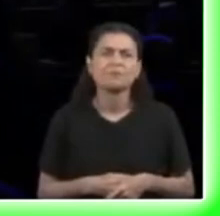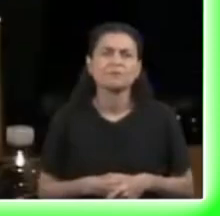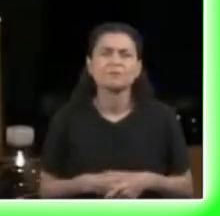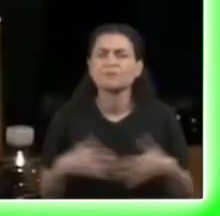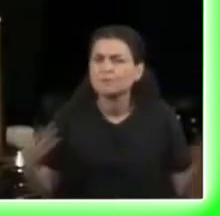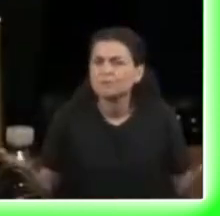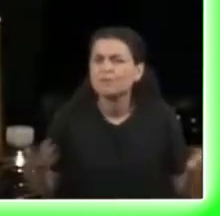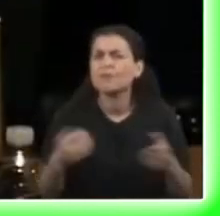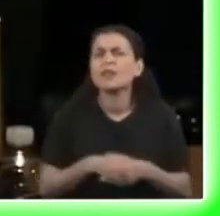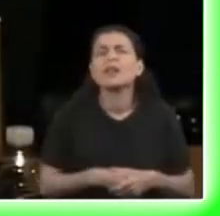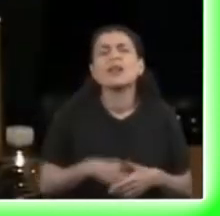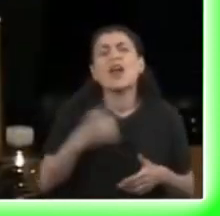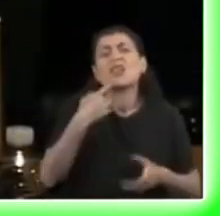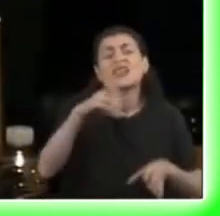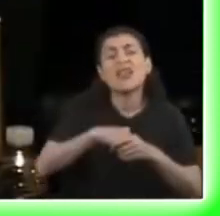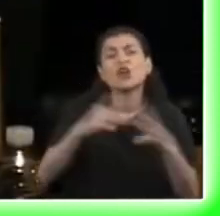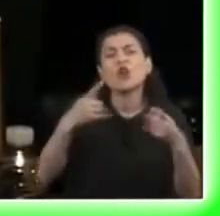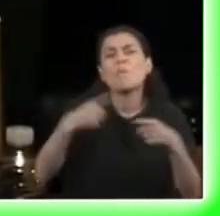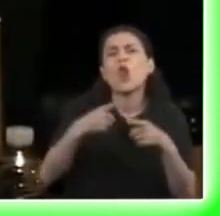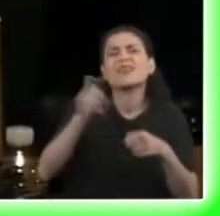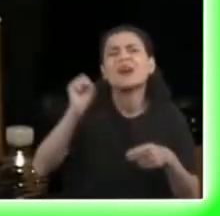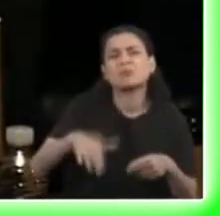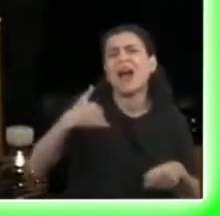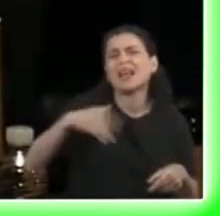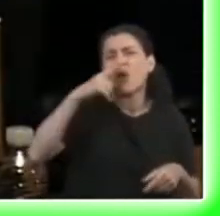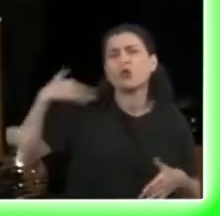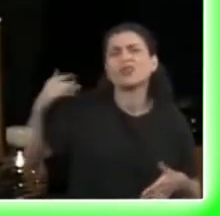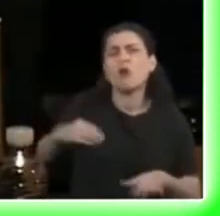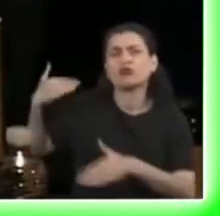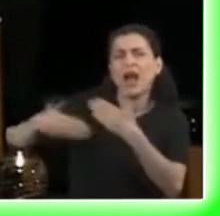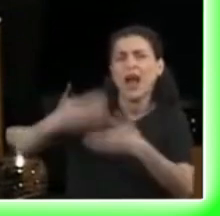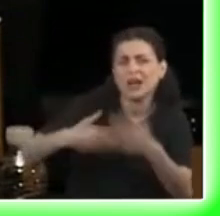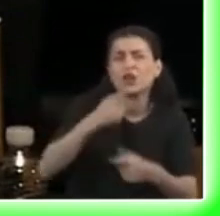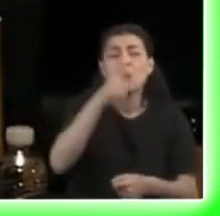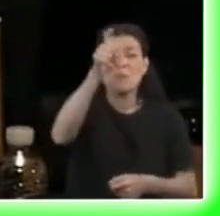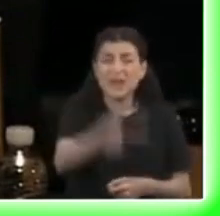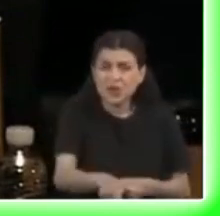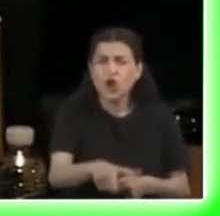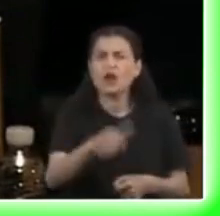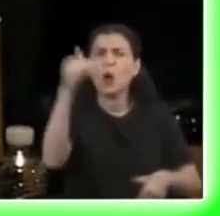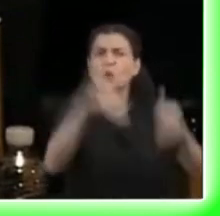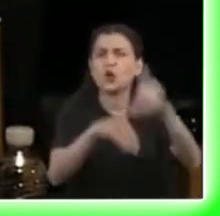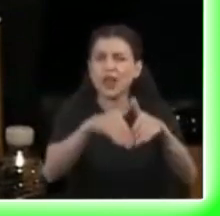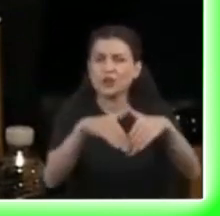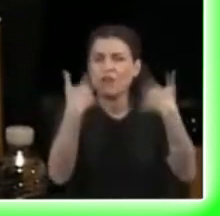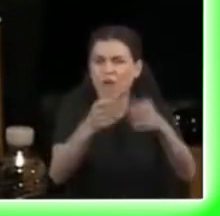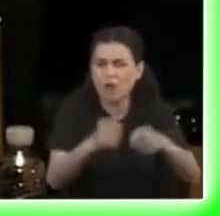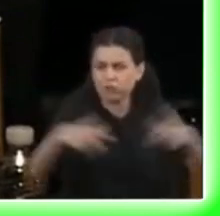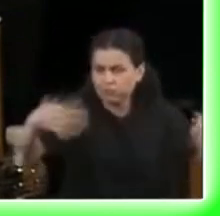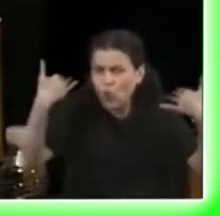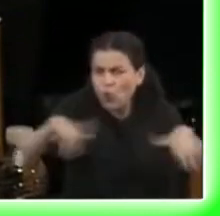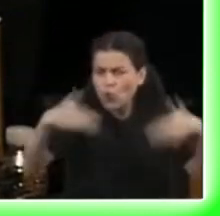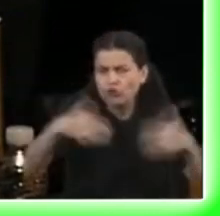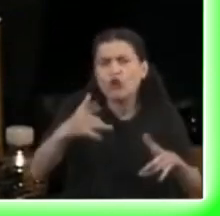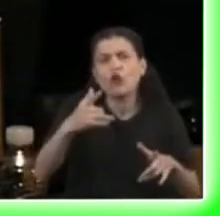Es una regla tácita de la política argentina de los últimos años. Cuando más voto tiene un proyecto en el Congreso, peor es para la sociedad.